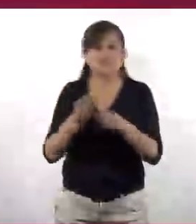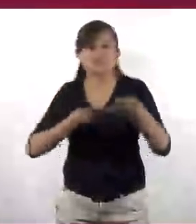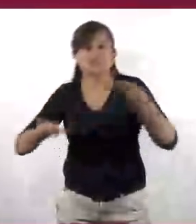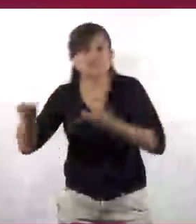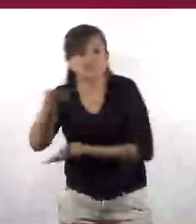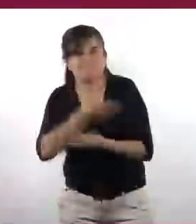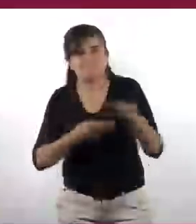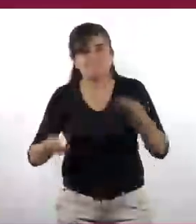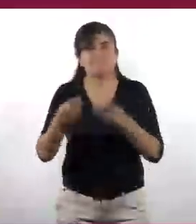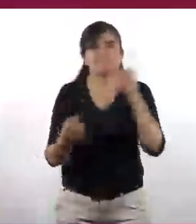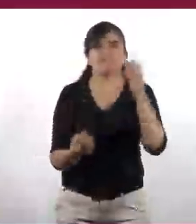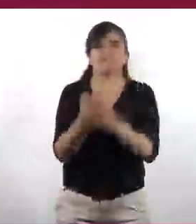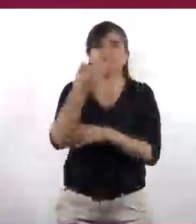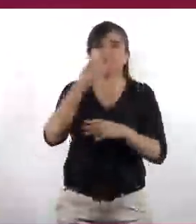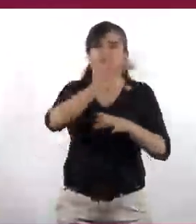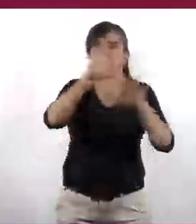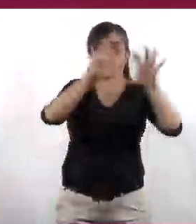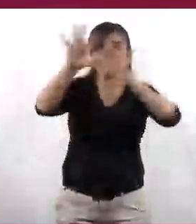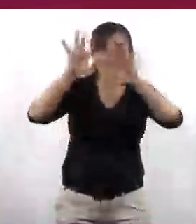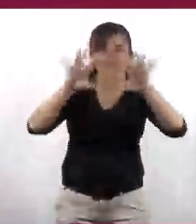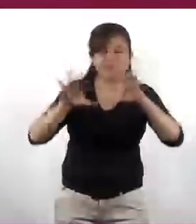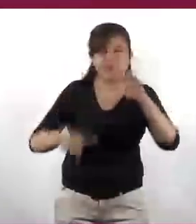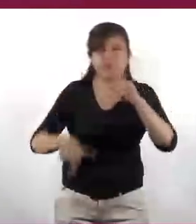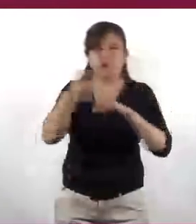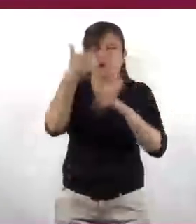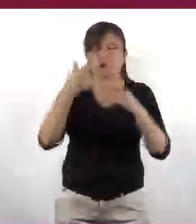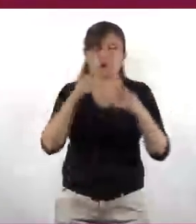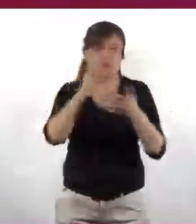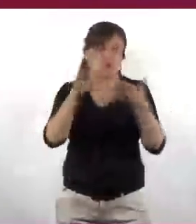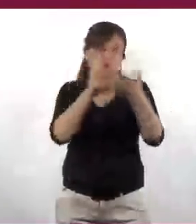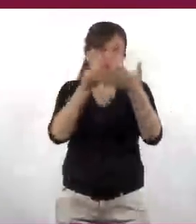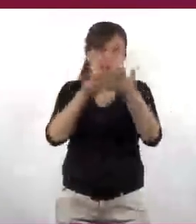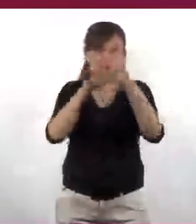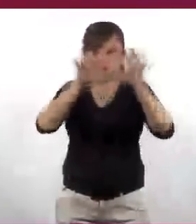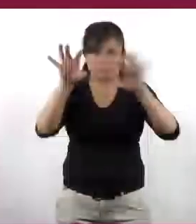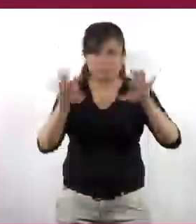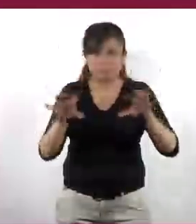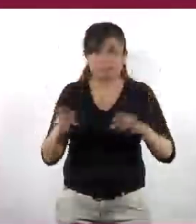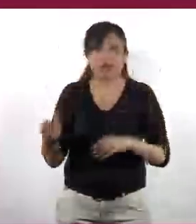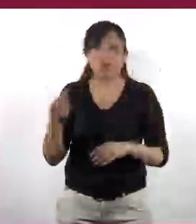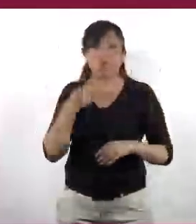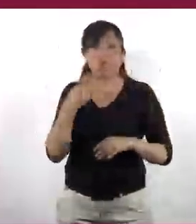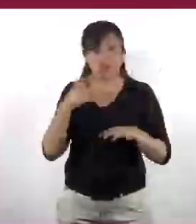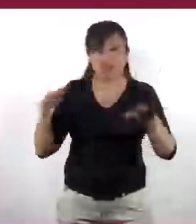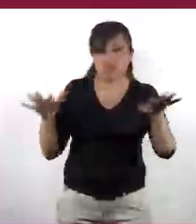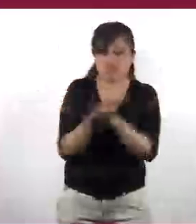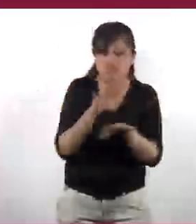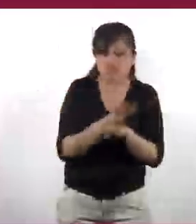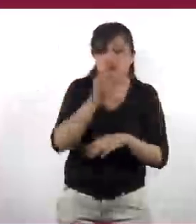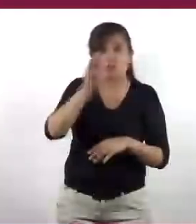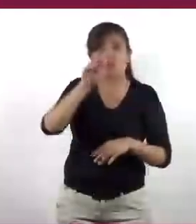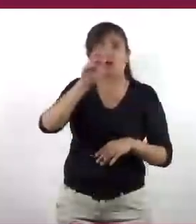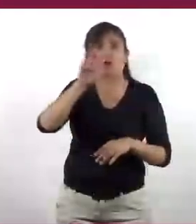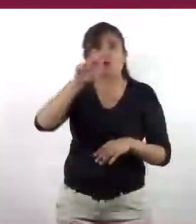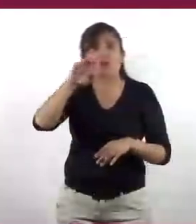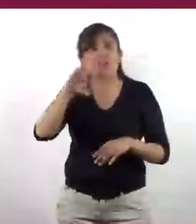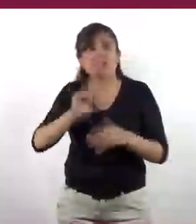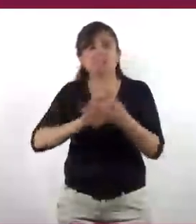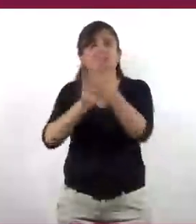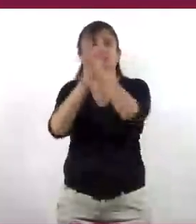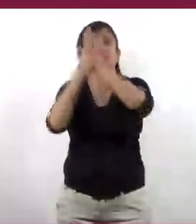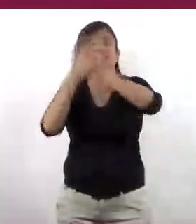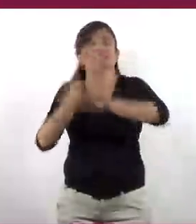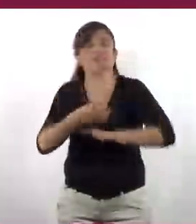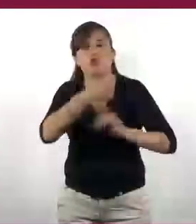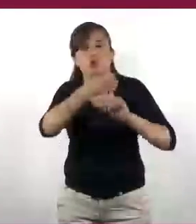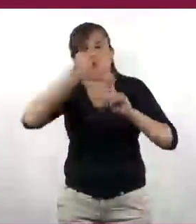una de las 12 intendencias en las que se divide el territorio. La política reformista y los Borbones transformó mecanismos de